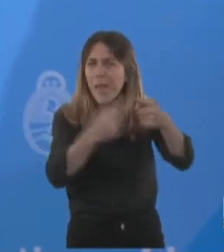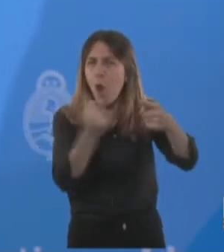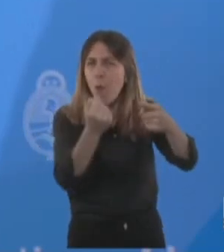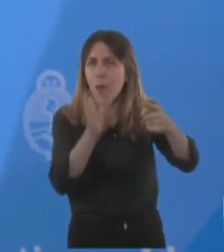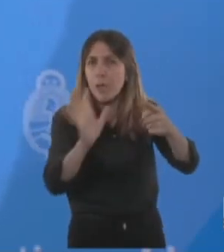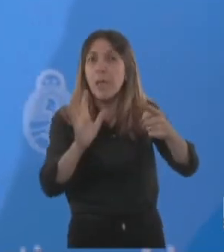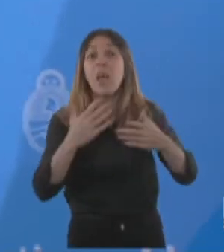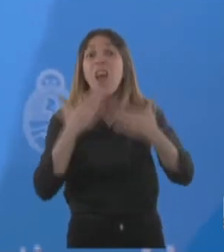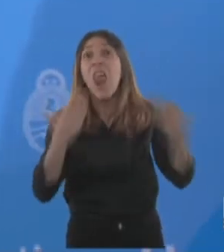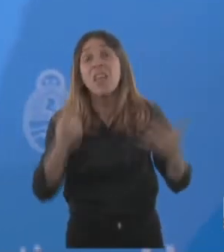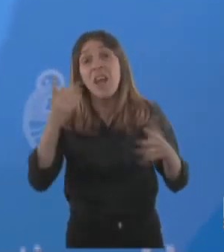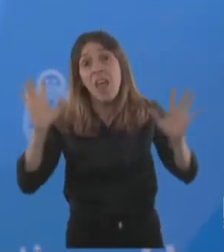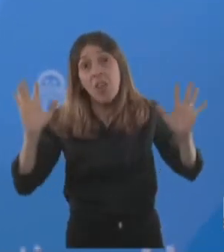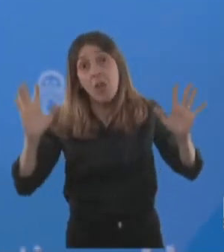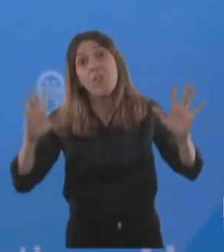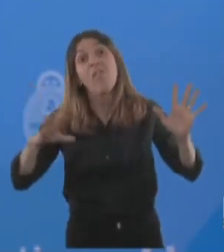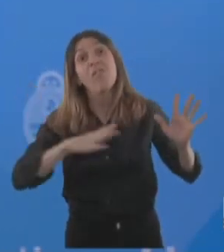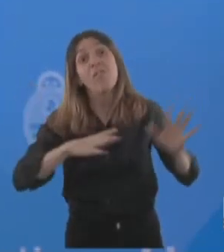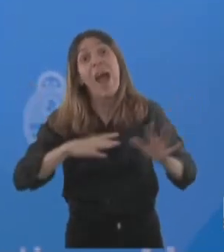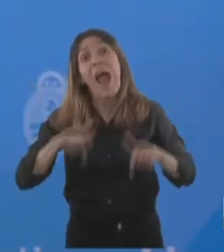Gracias a Dios todavía no tenemos en la Argentina